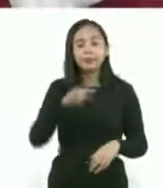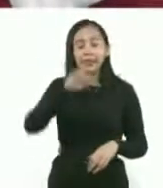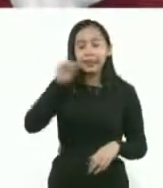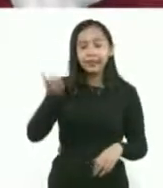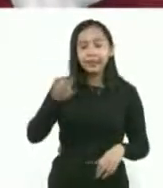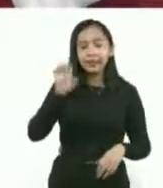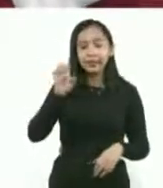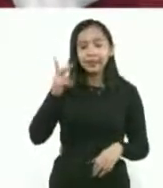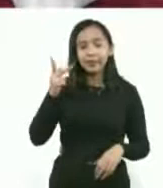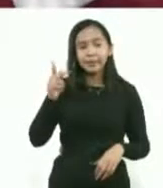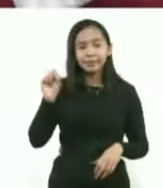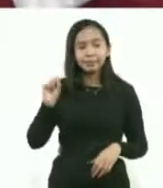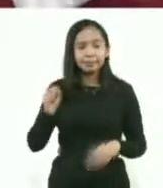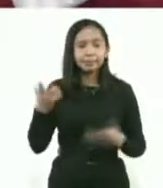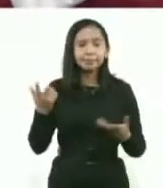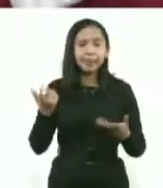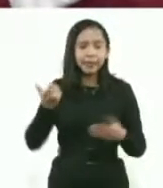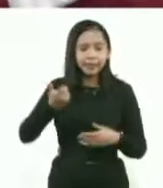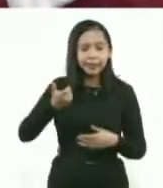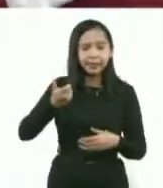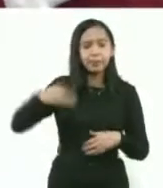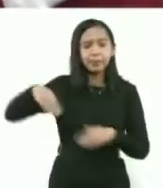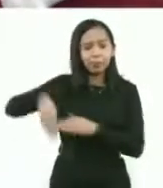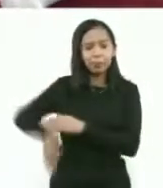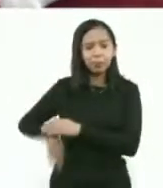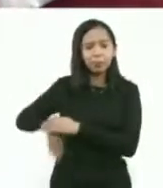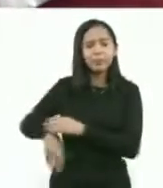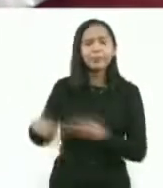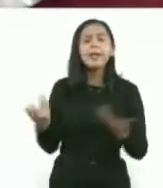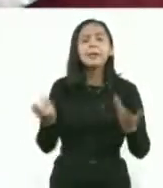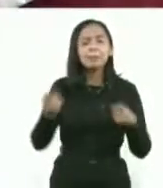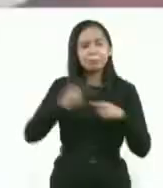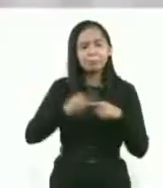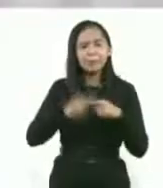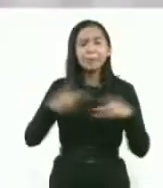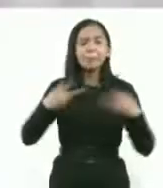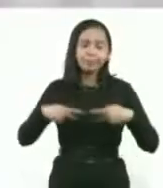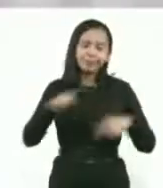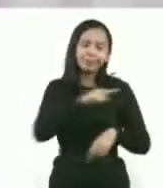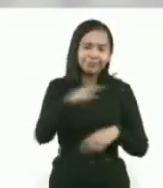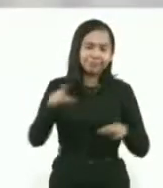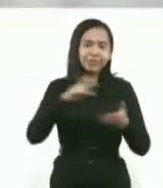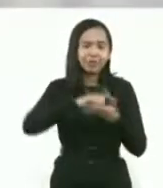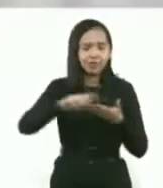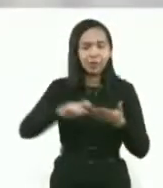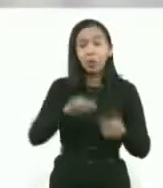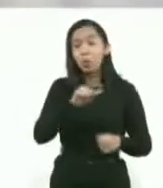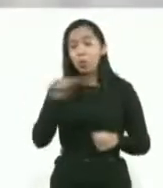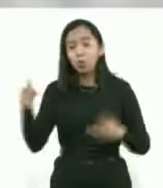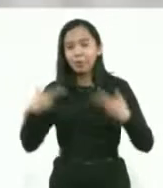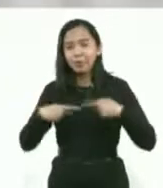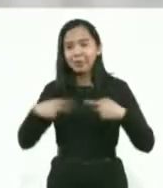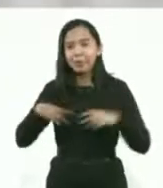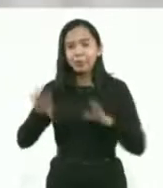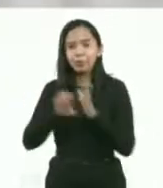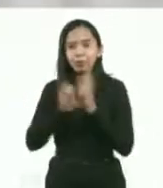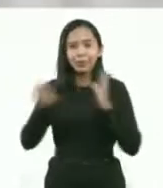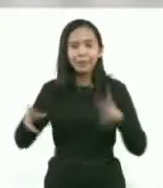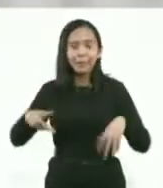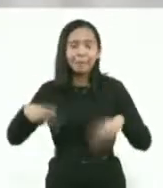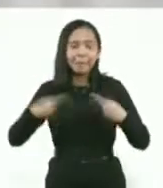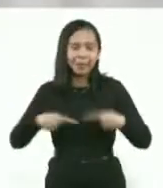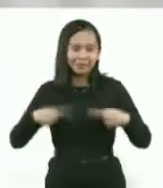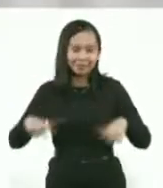los consumidores y no quedarse en los bolsillos de algún gasolinero. No hay control de precios,